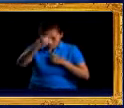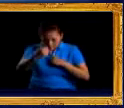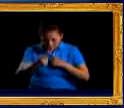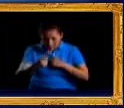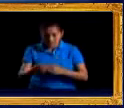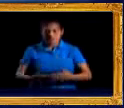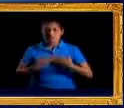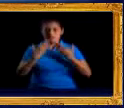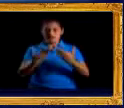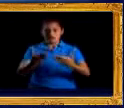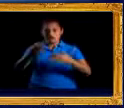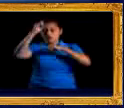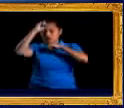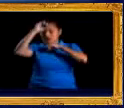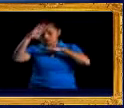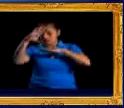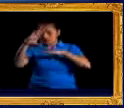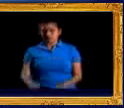obediencia.